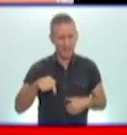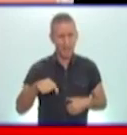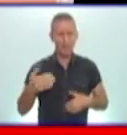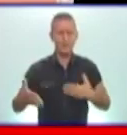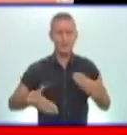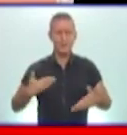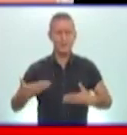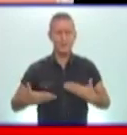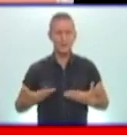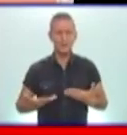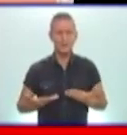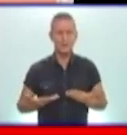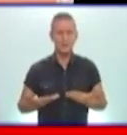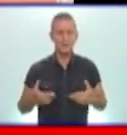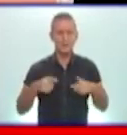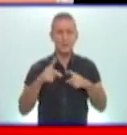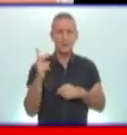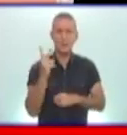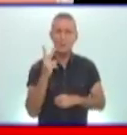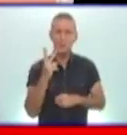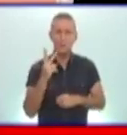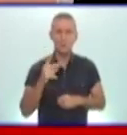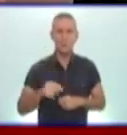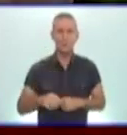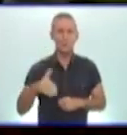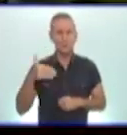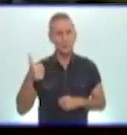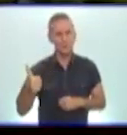del grupo del dúo Buena Fe. Adelante.